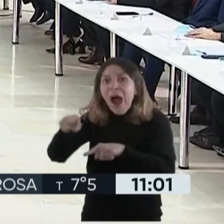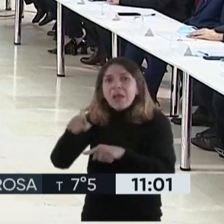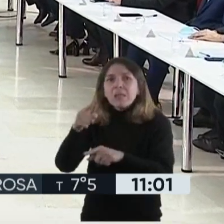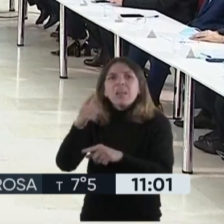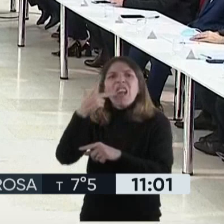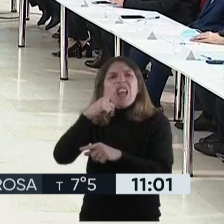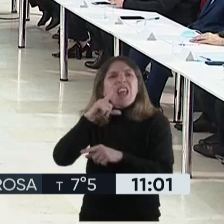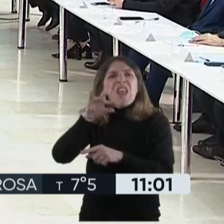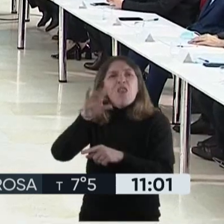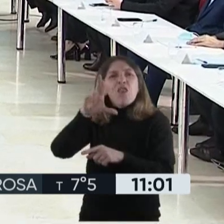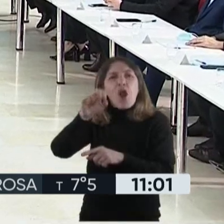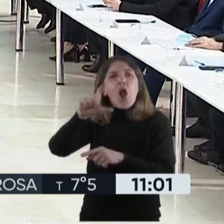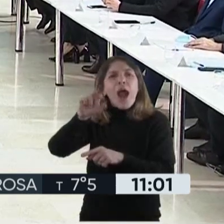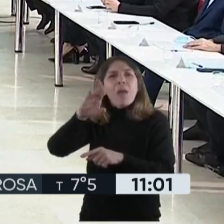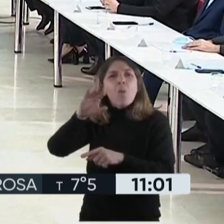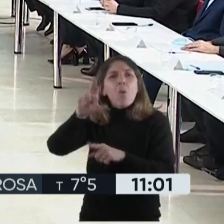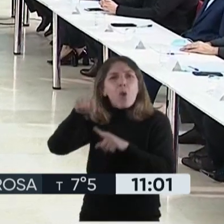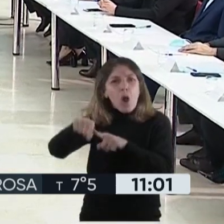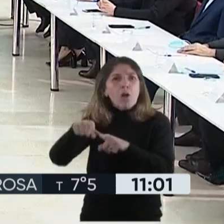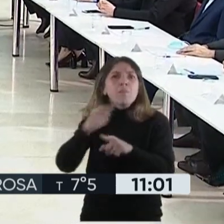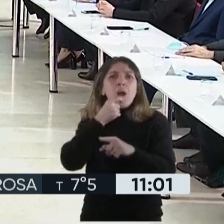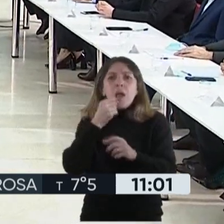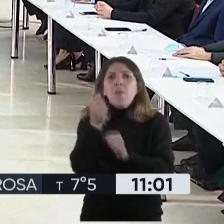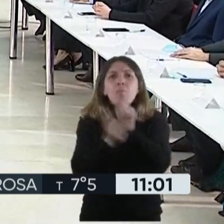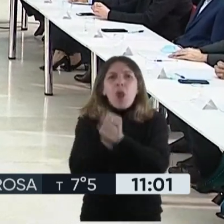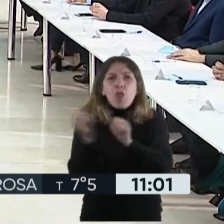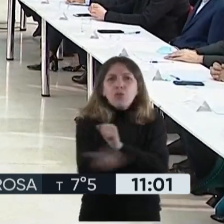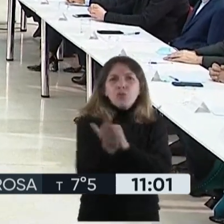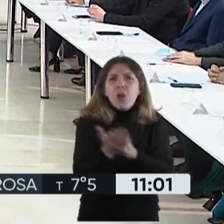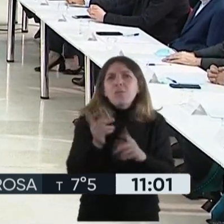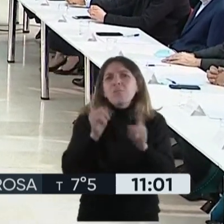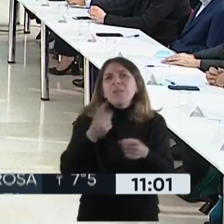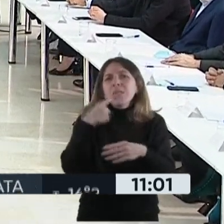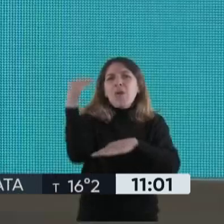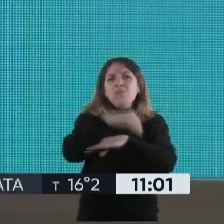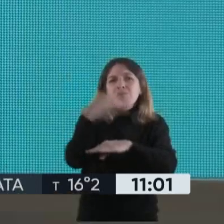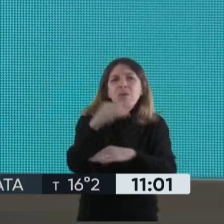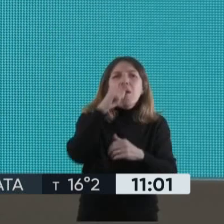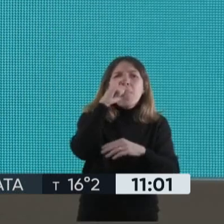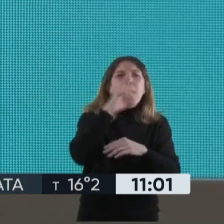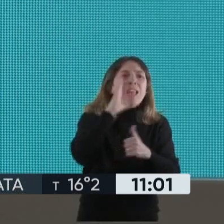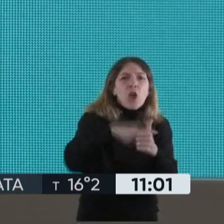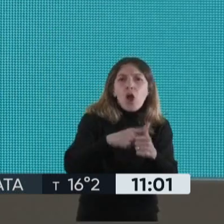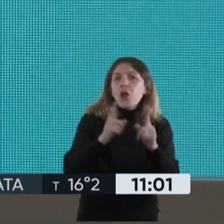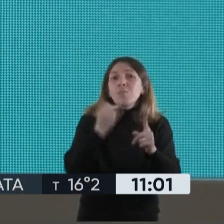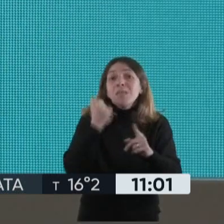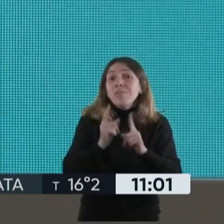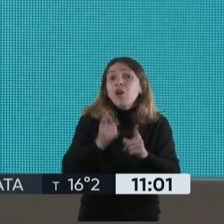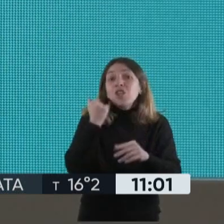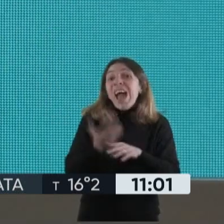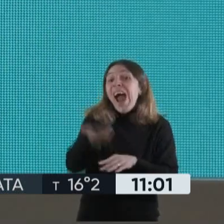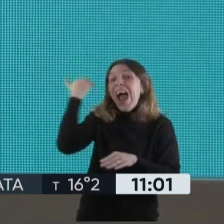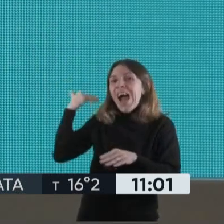que viene creciendo fuertemente, la producción tanto de petróleo como gas en la Argentina ha venido creciendo, se ha revertido el declino que venía transitando el